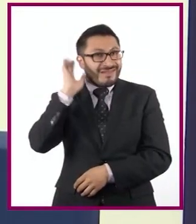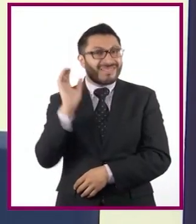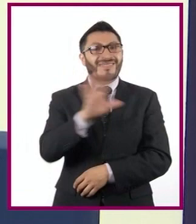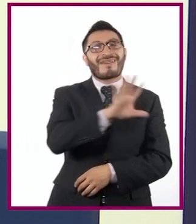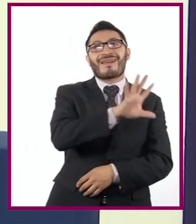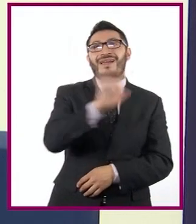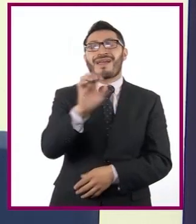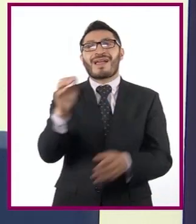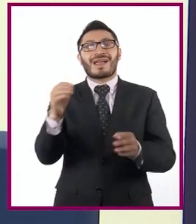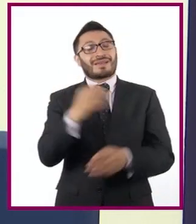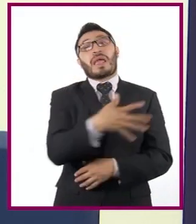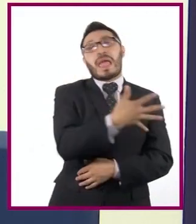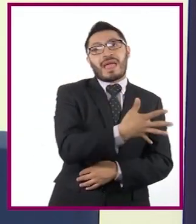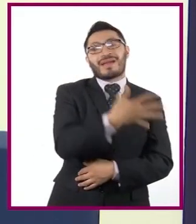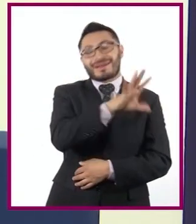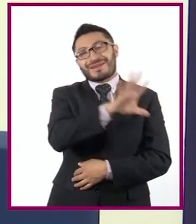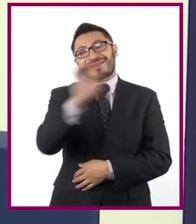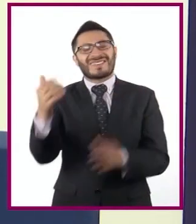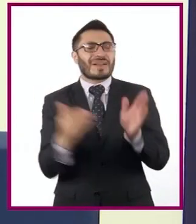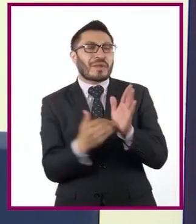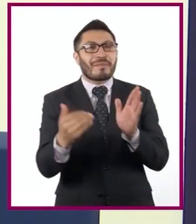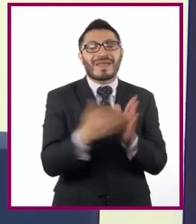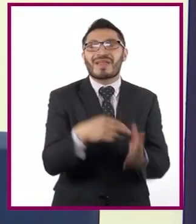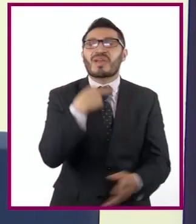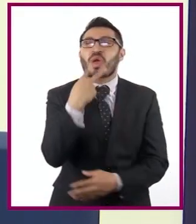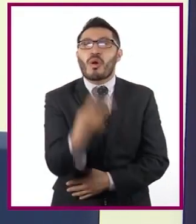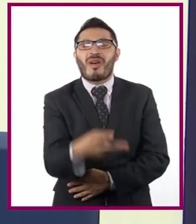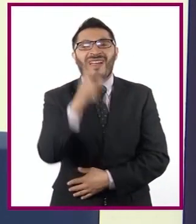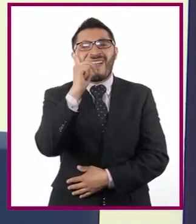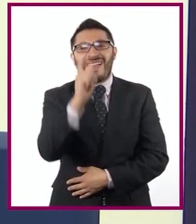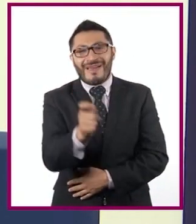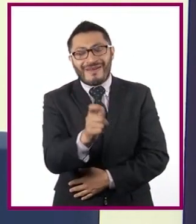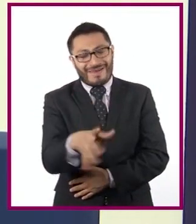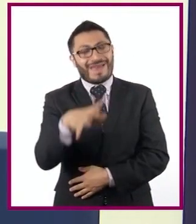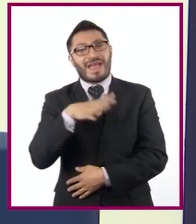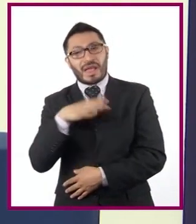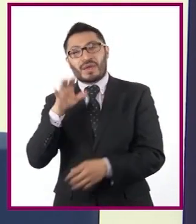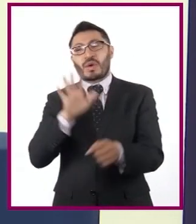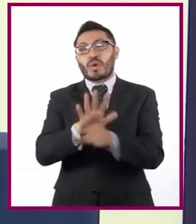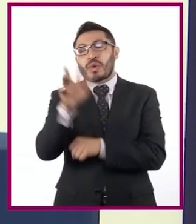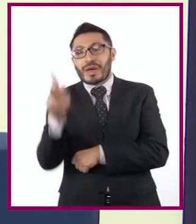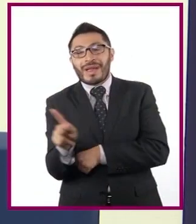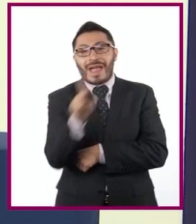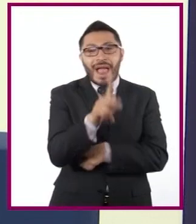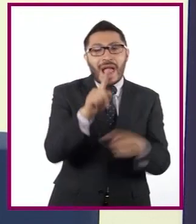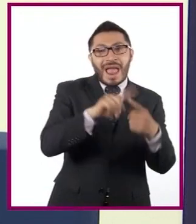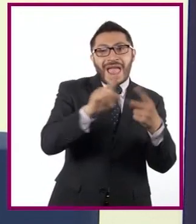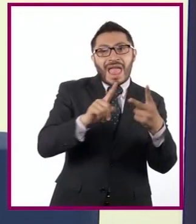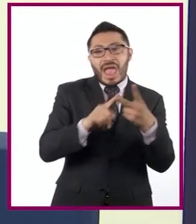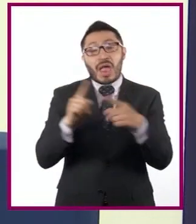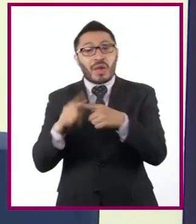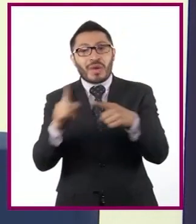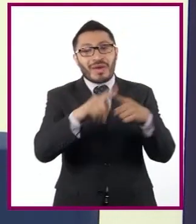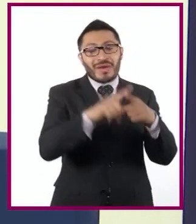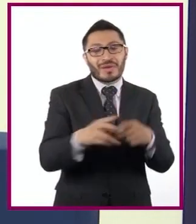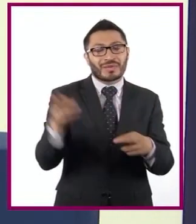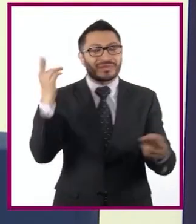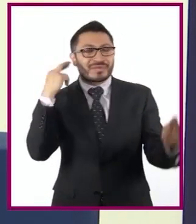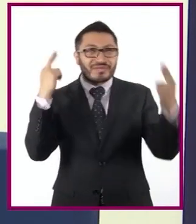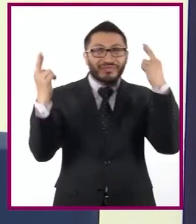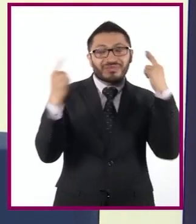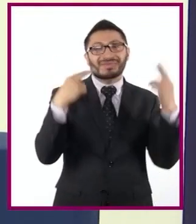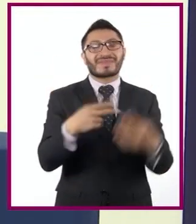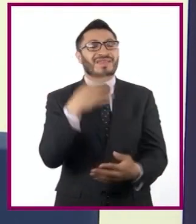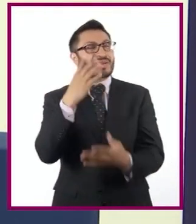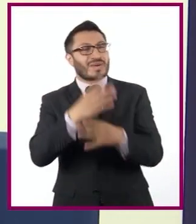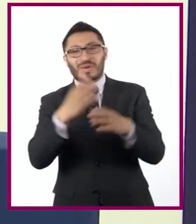de voces. Con esto nos referimos a las semejanzas y diferencias en los sonidos de las palabras y expresiones que usamos